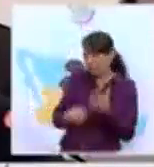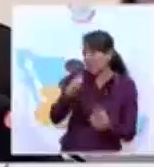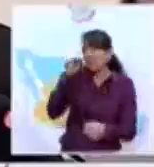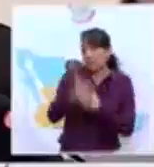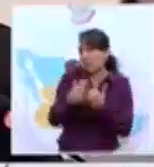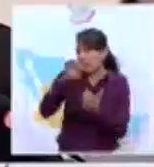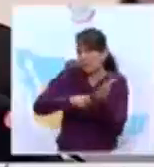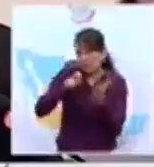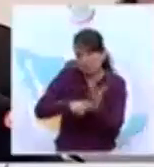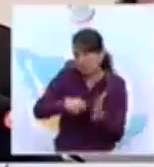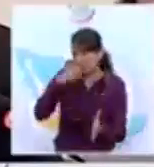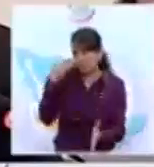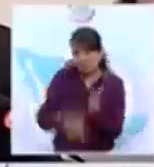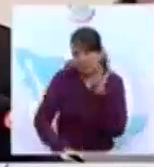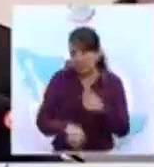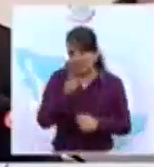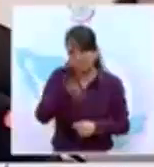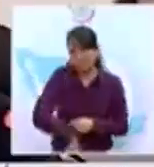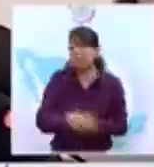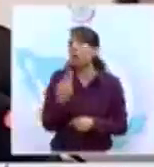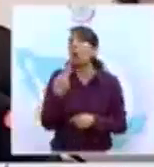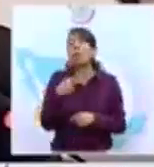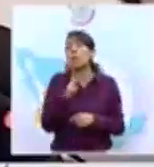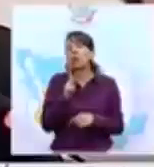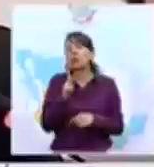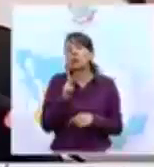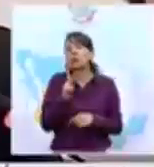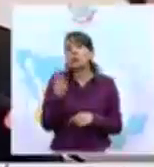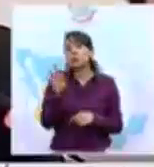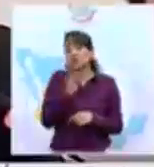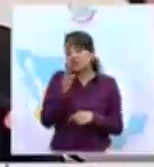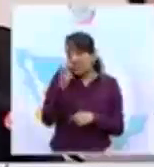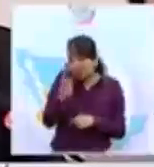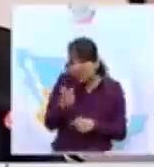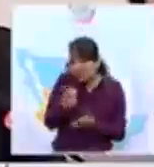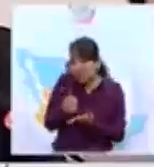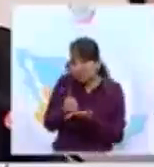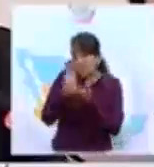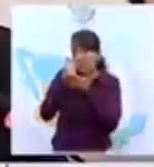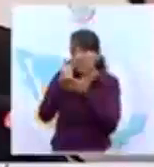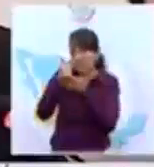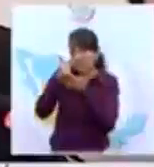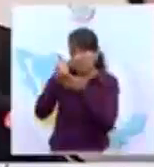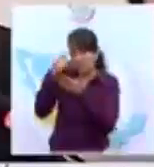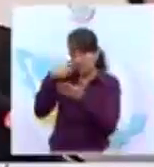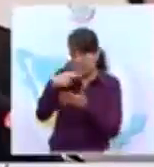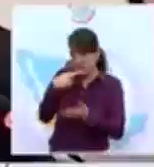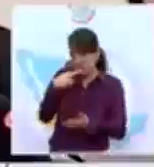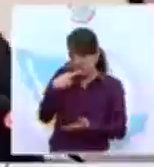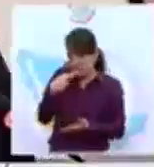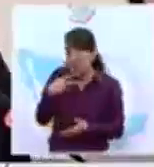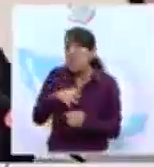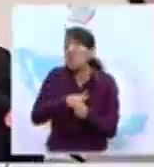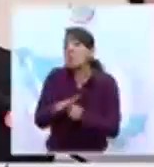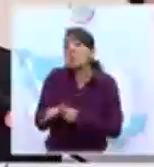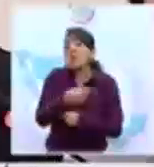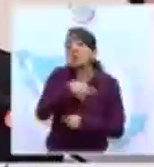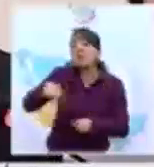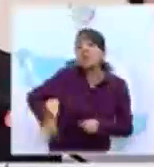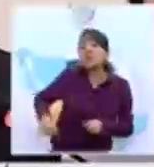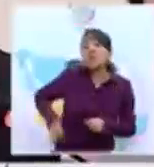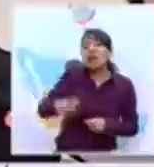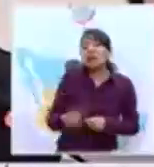autonomía, dependiendo de la designación de las fracciones parlamentarias, nos vaya a garantizar un interés superior de la nación y no una